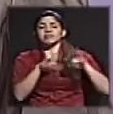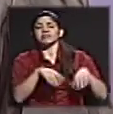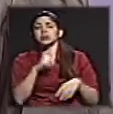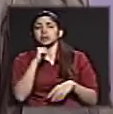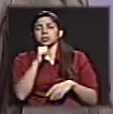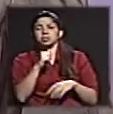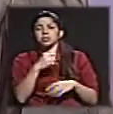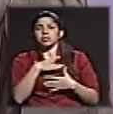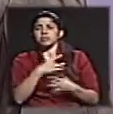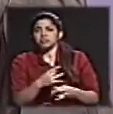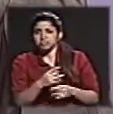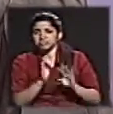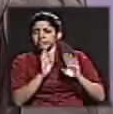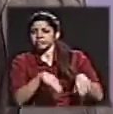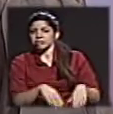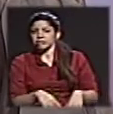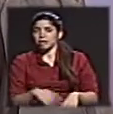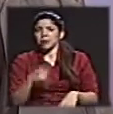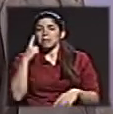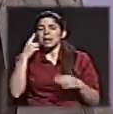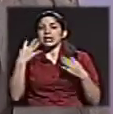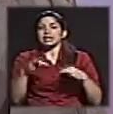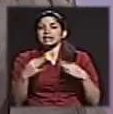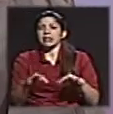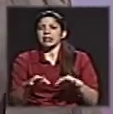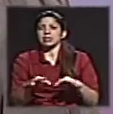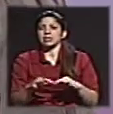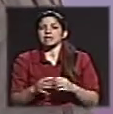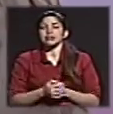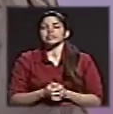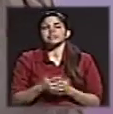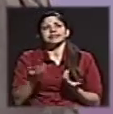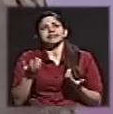indiferencia para hacerte